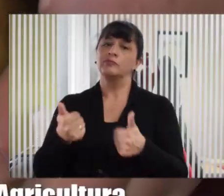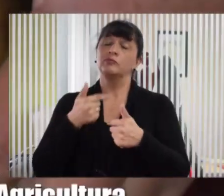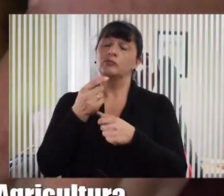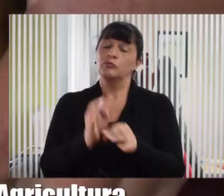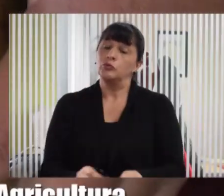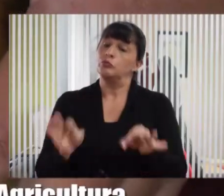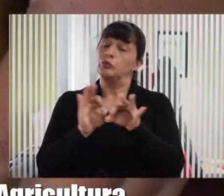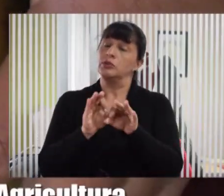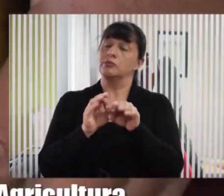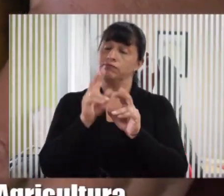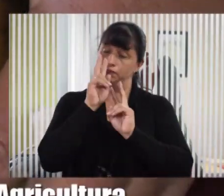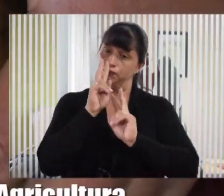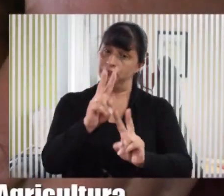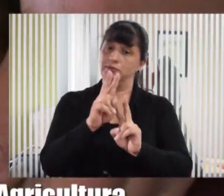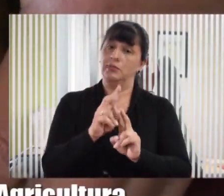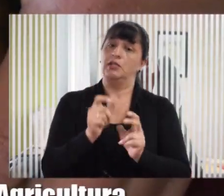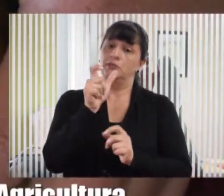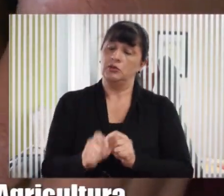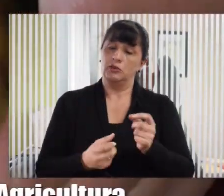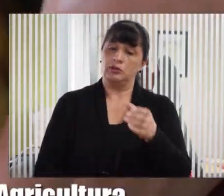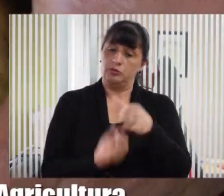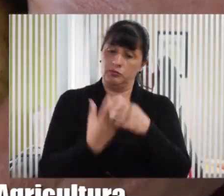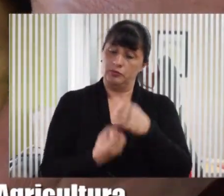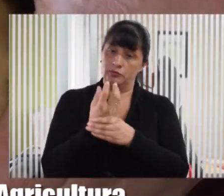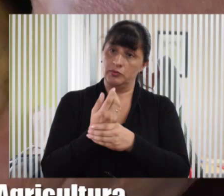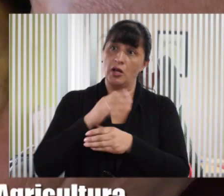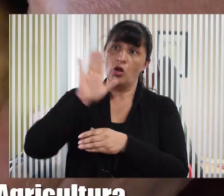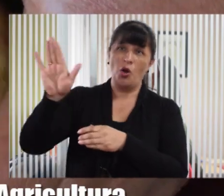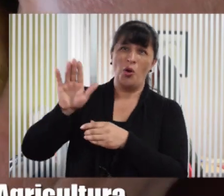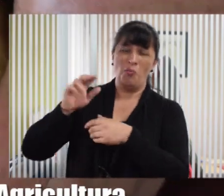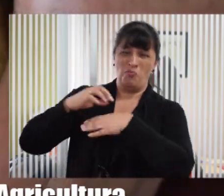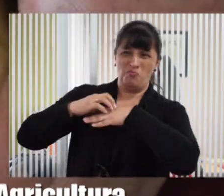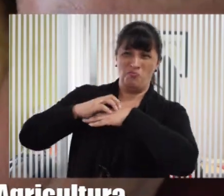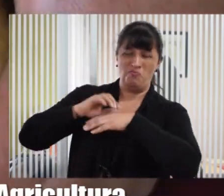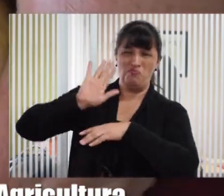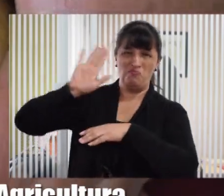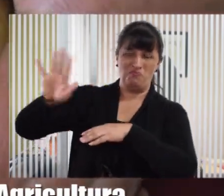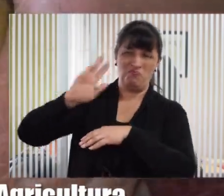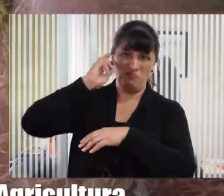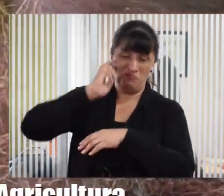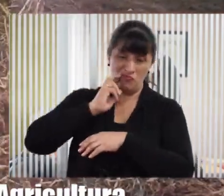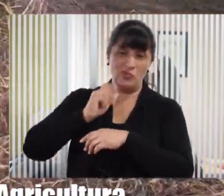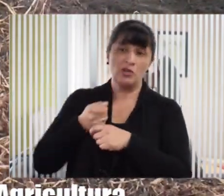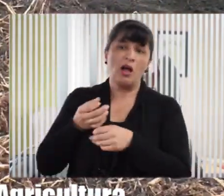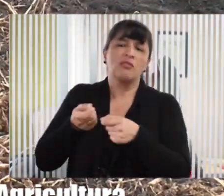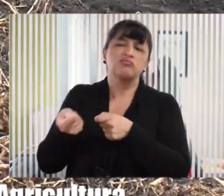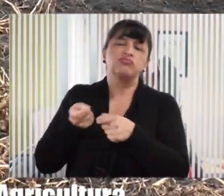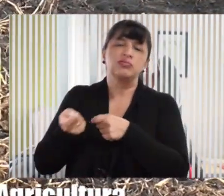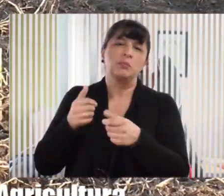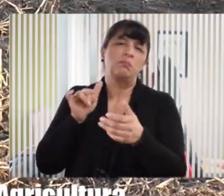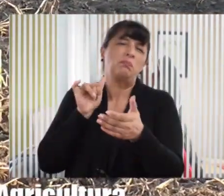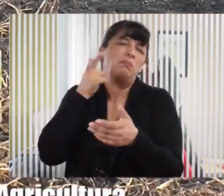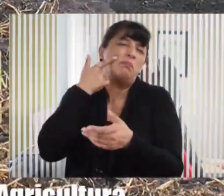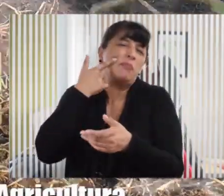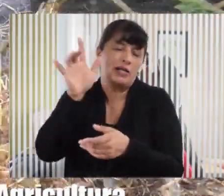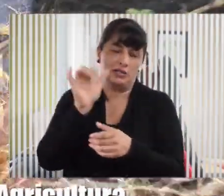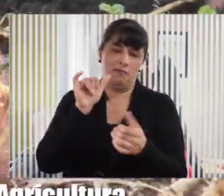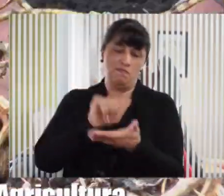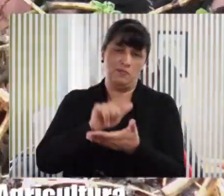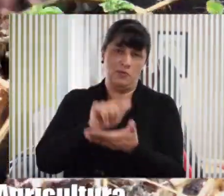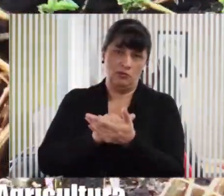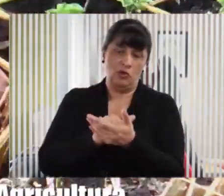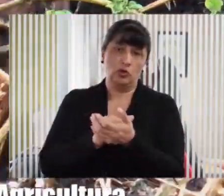tan significativo para los productores. Incluso en Nariño el año pasado hicimos una aproximación a un evento especial.